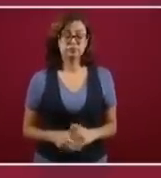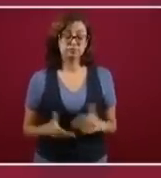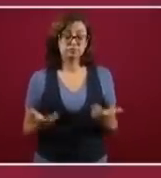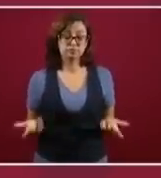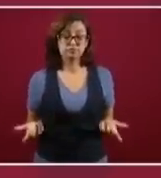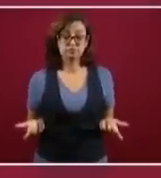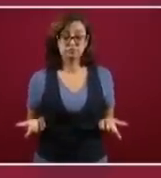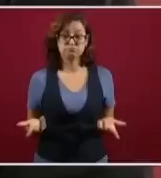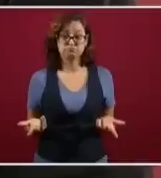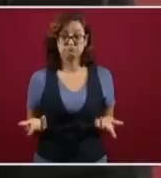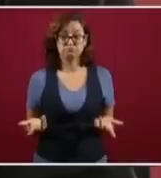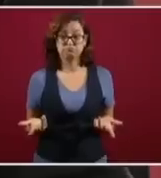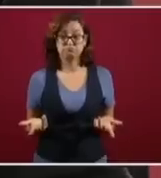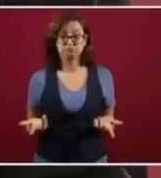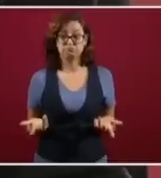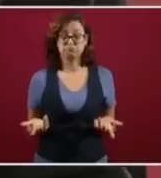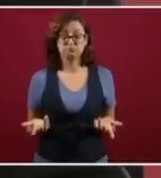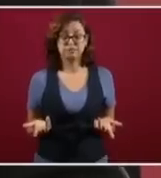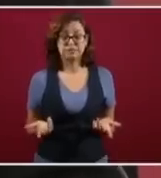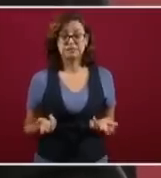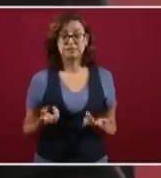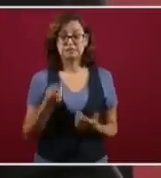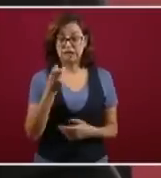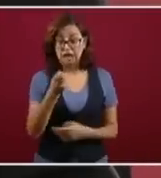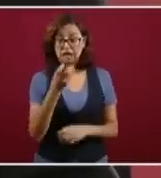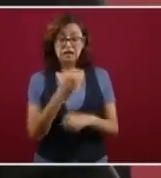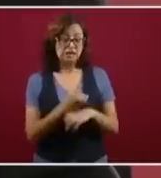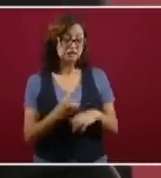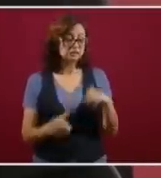Entonces, todas esas cosas,